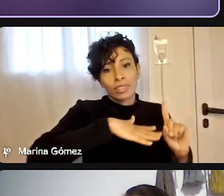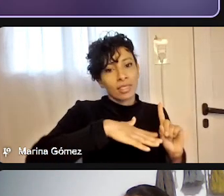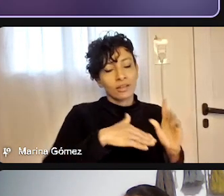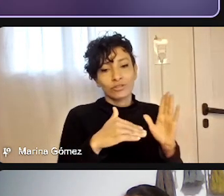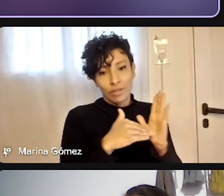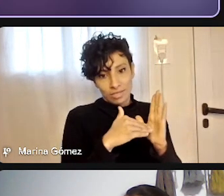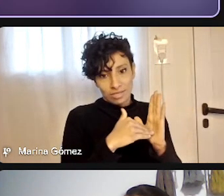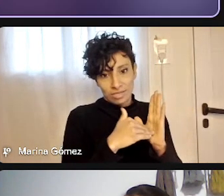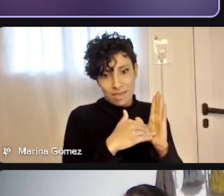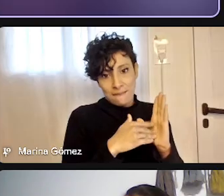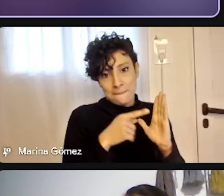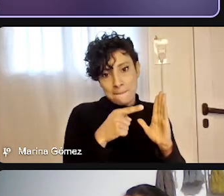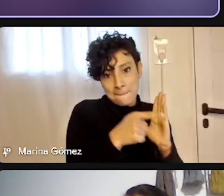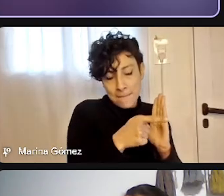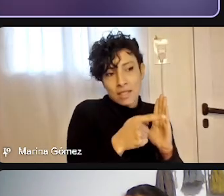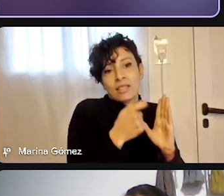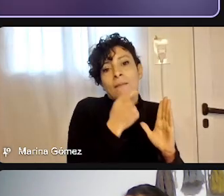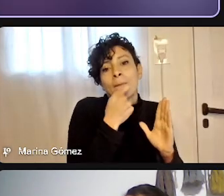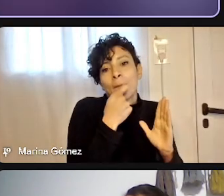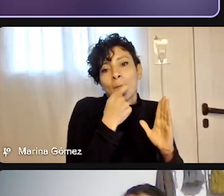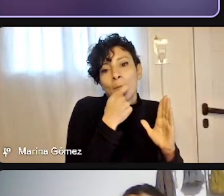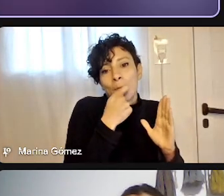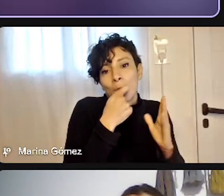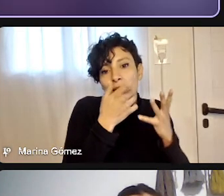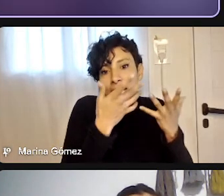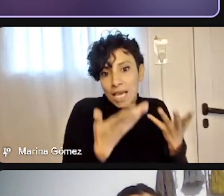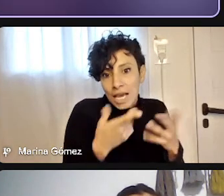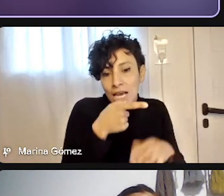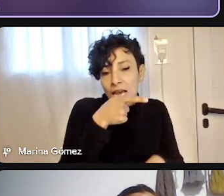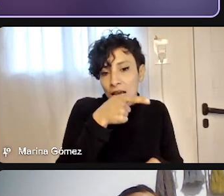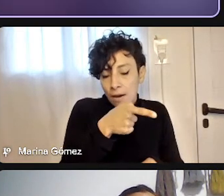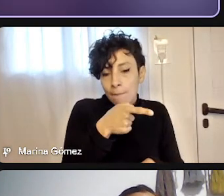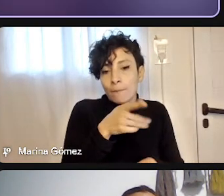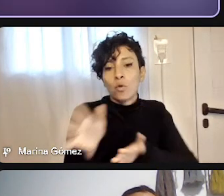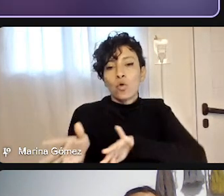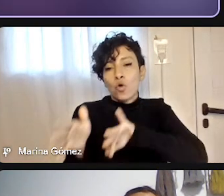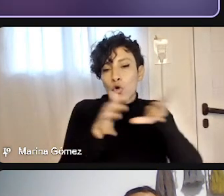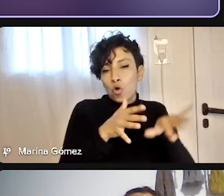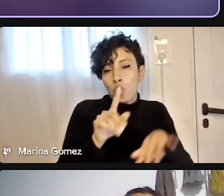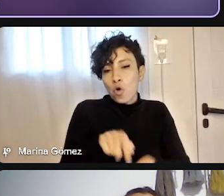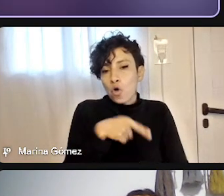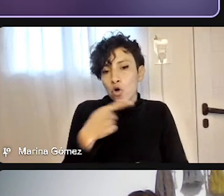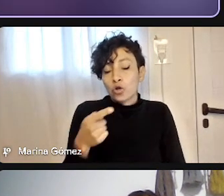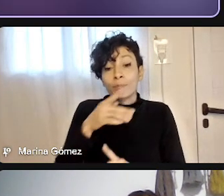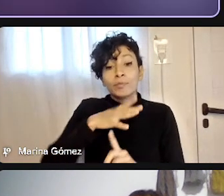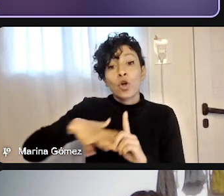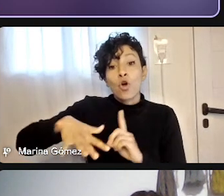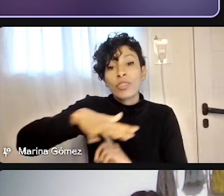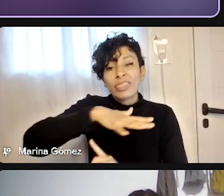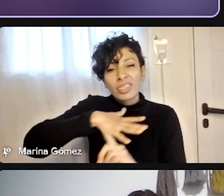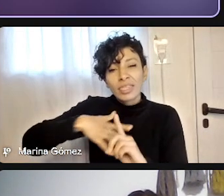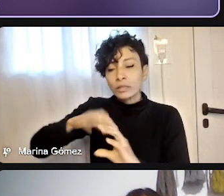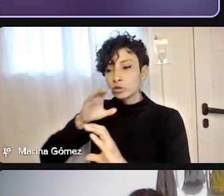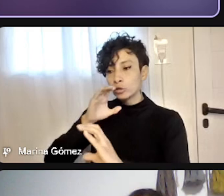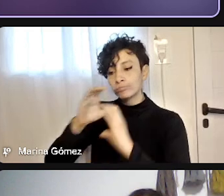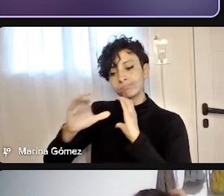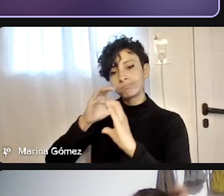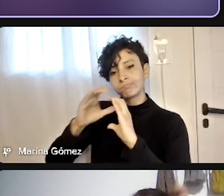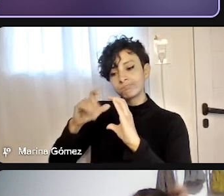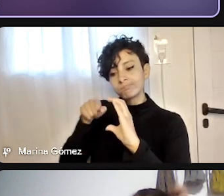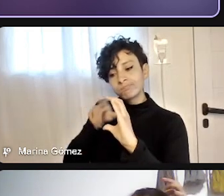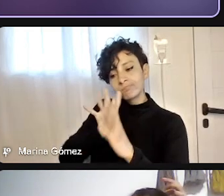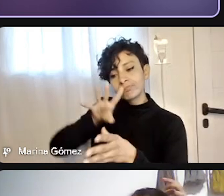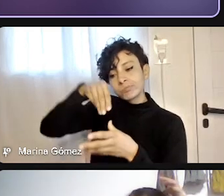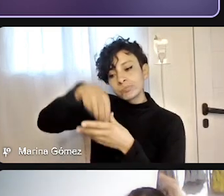Como dice mi sobrina Vanessa Riquelme, es importante el contexto comunicativo y el significado que se pretende